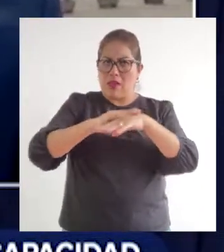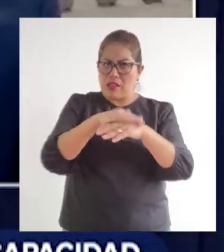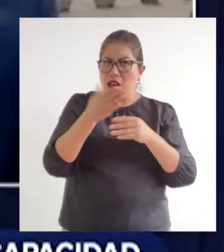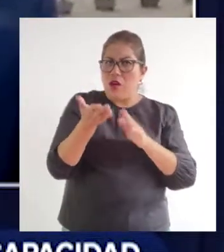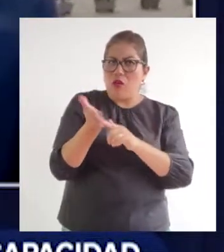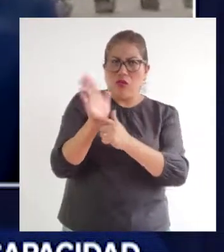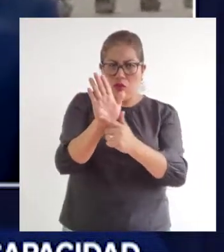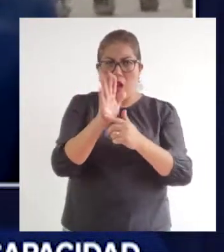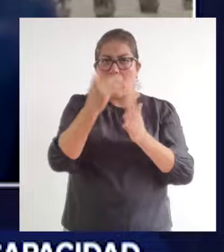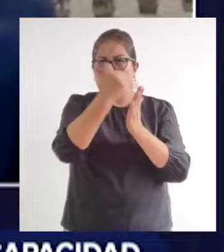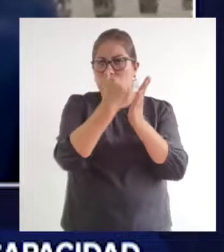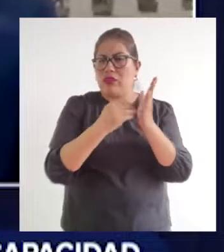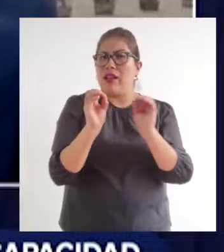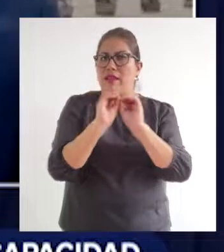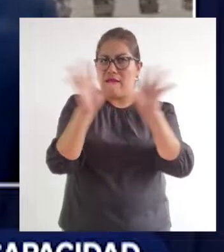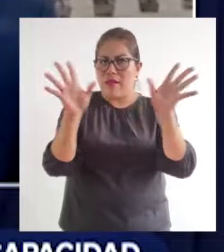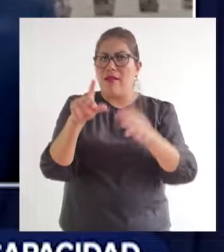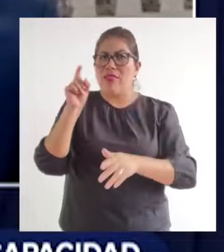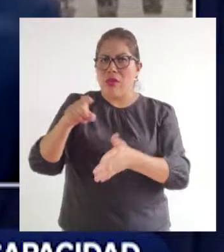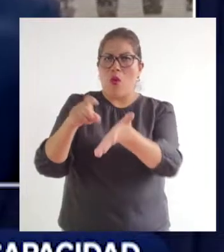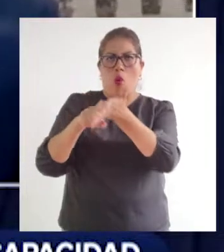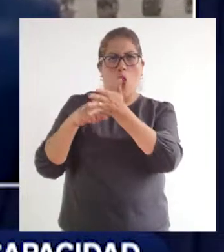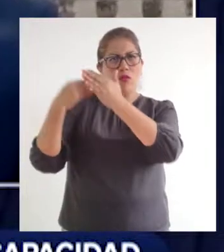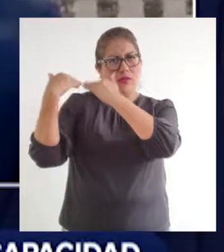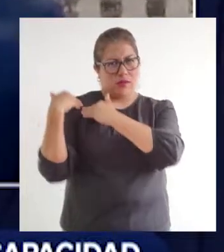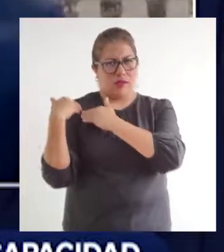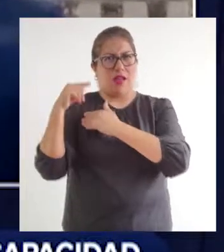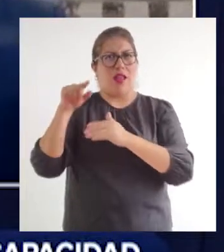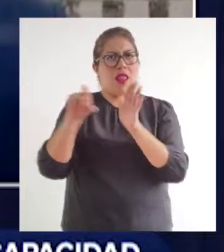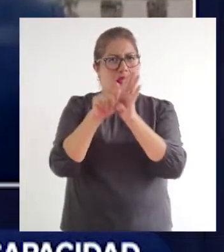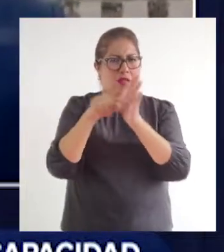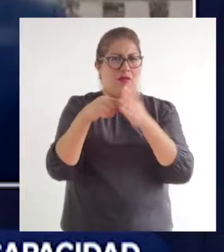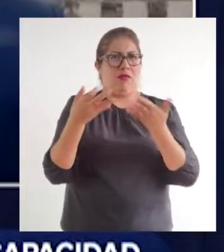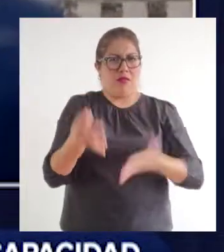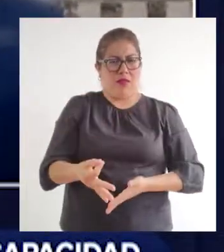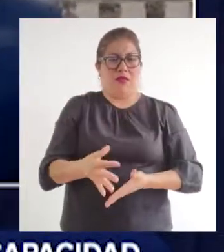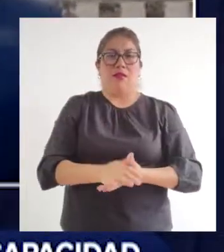las personas con discapacidad? Esto debería ser una obligación de la